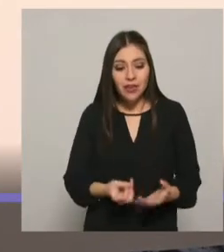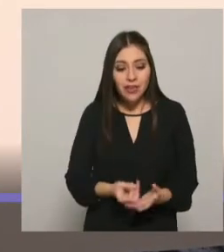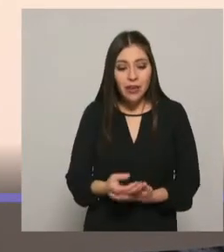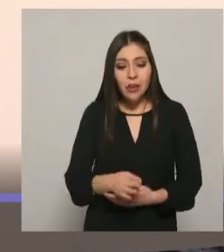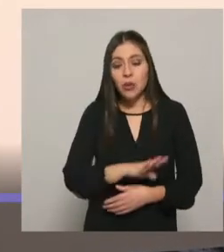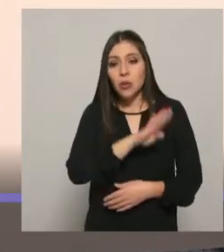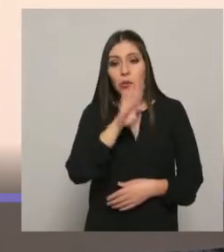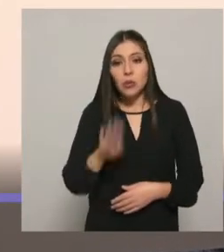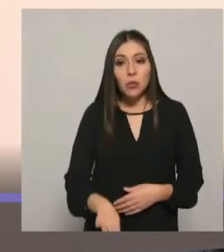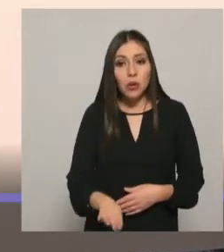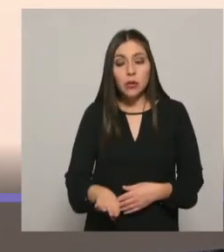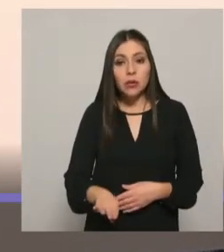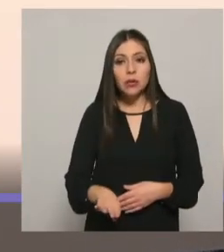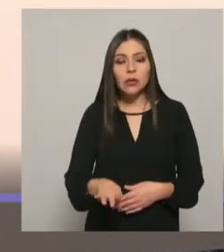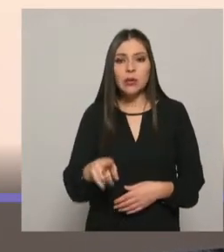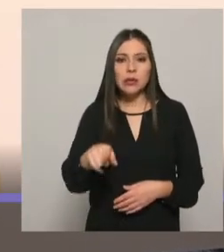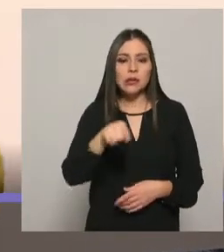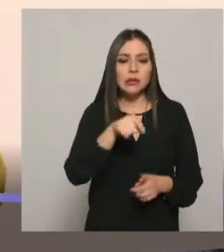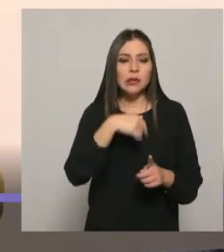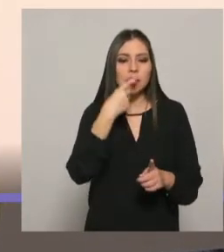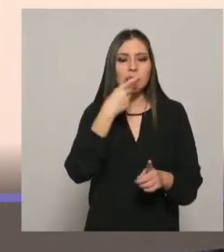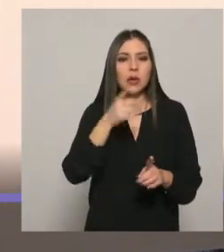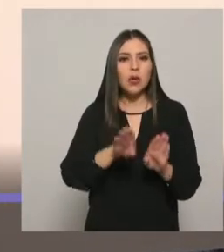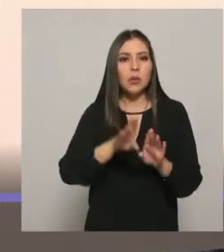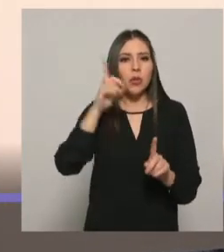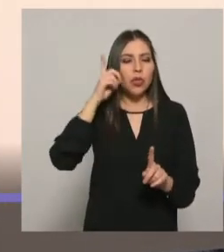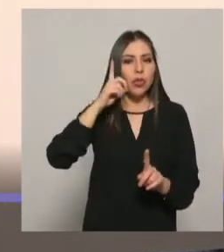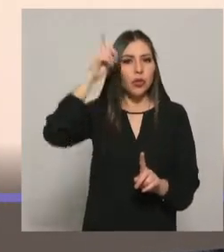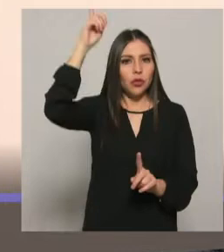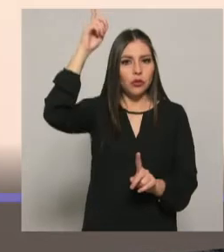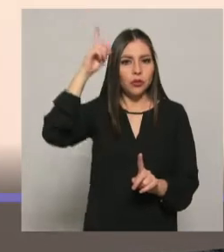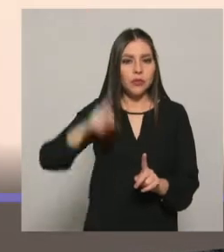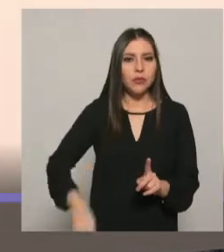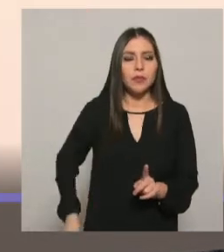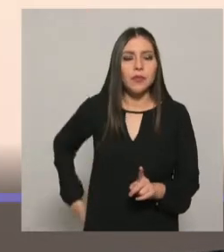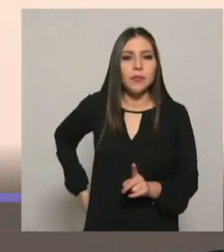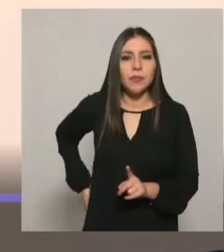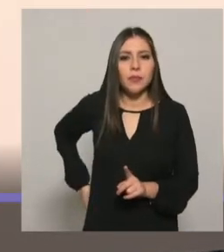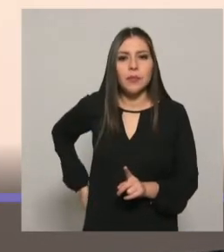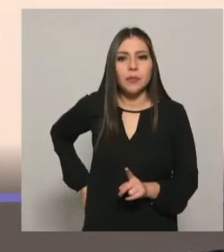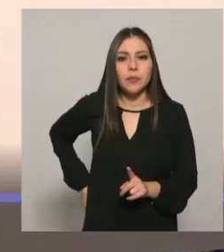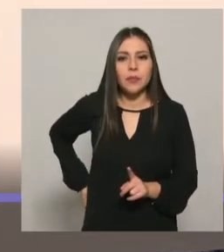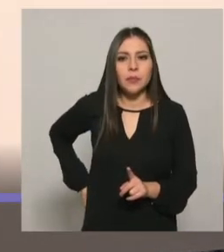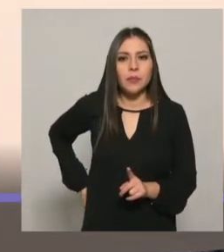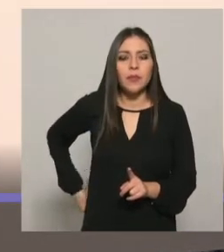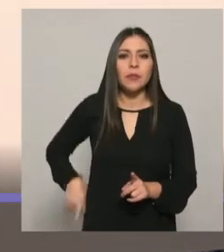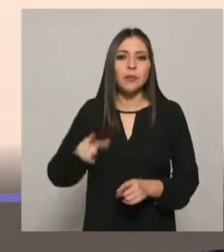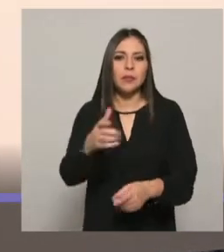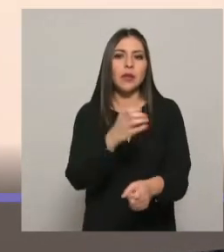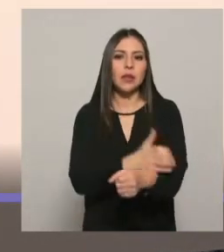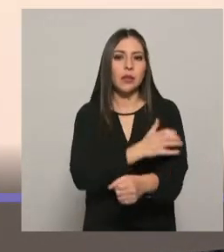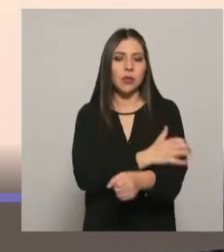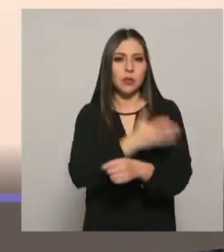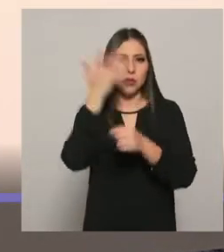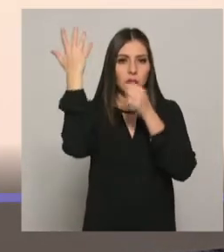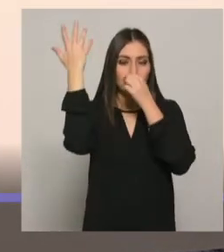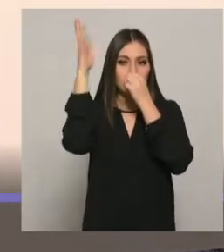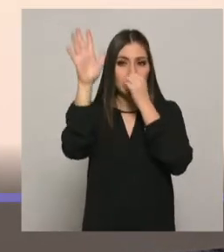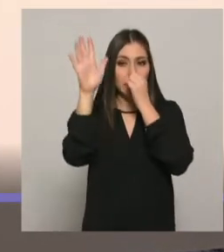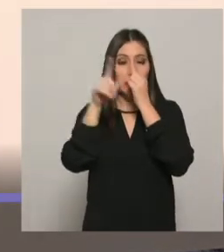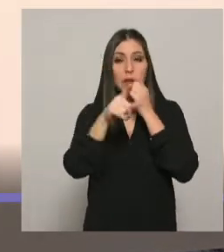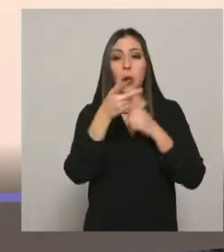sobre todo las del primer parto, y van a ir a acompañar al sol. Los guerreros muertos en batalla se van a